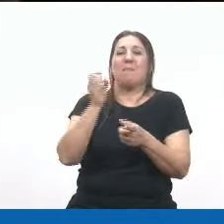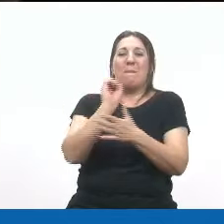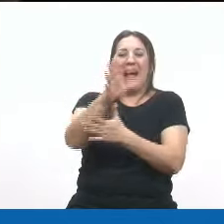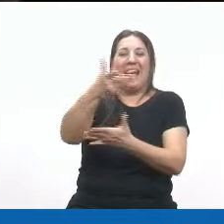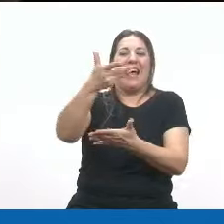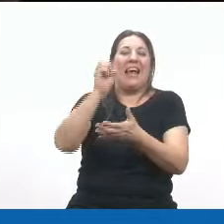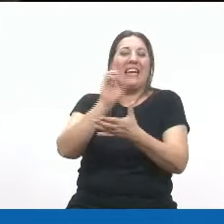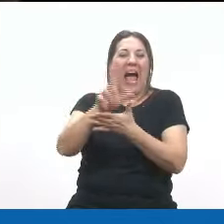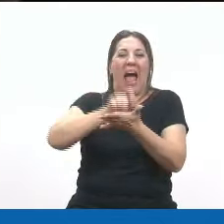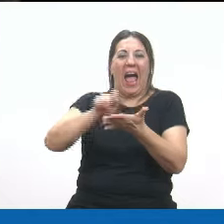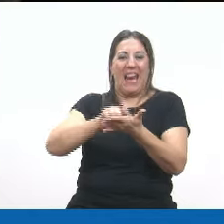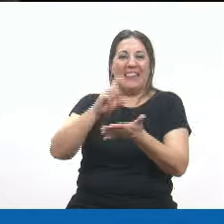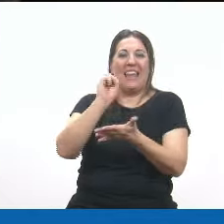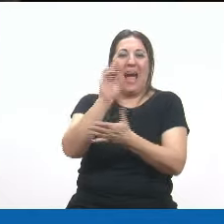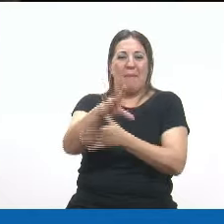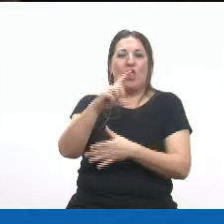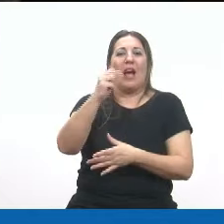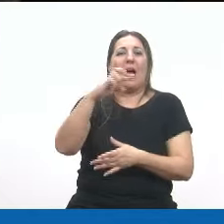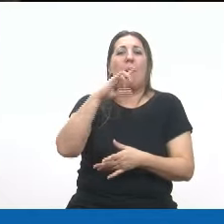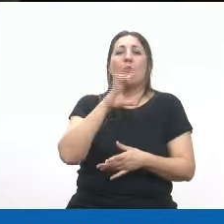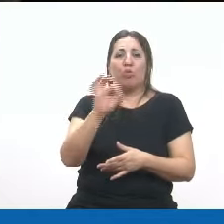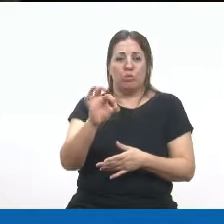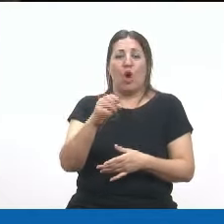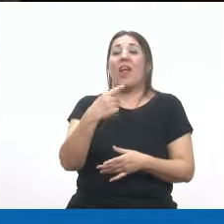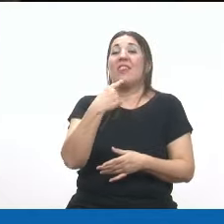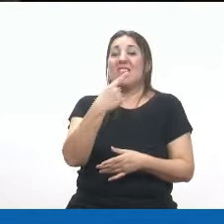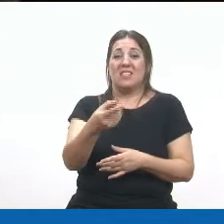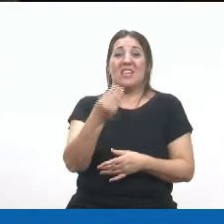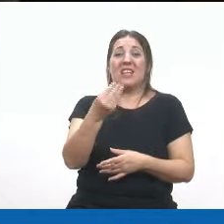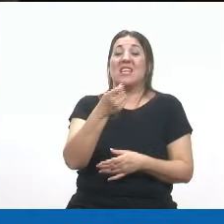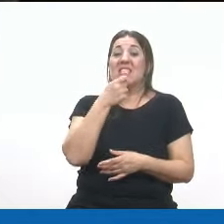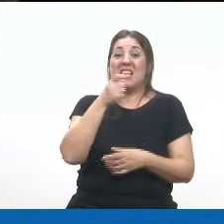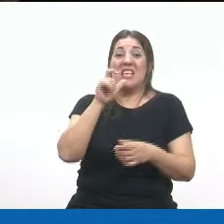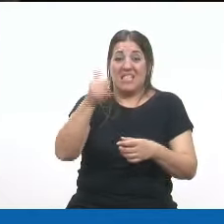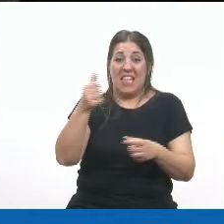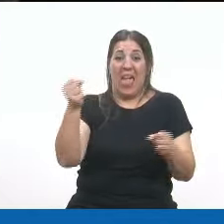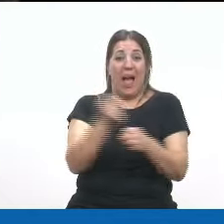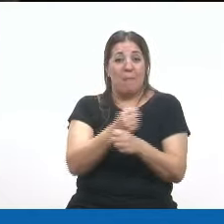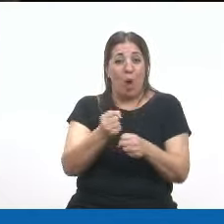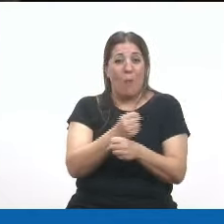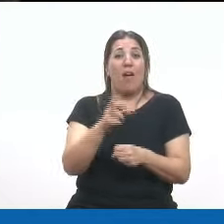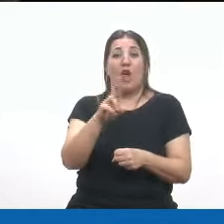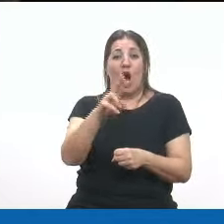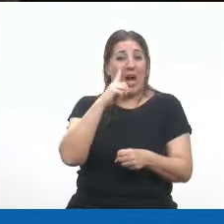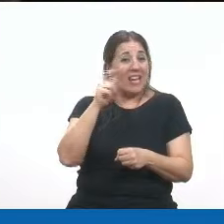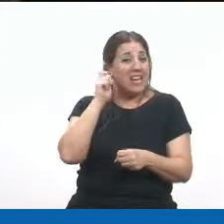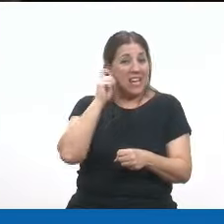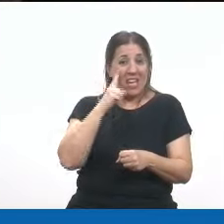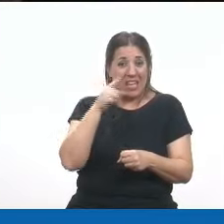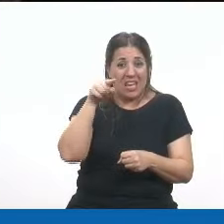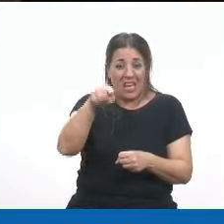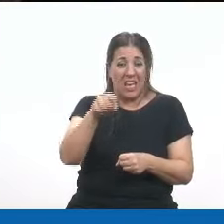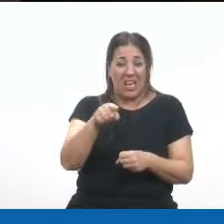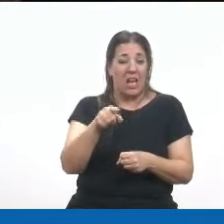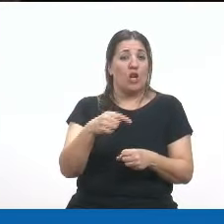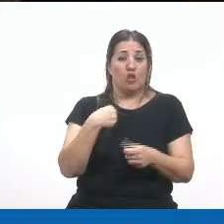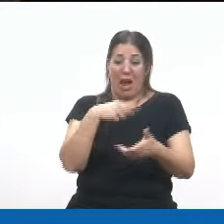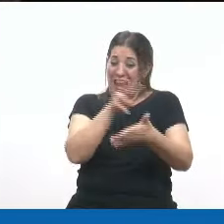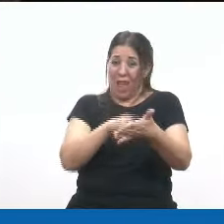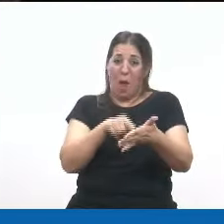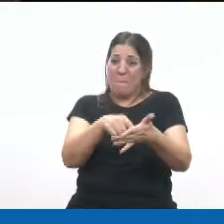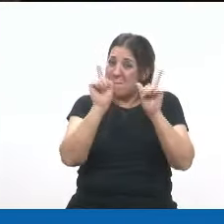representados diciéndole que si el rigi se aprueba Esto va a atentar y Leo textualmente